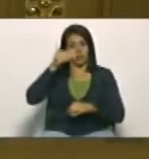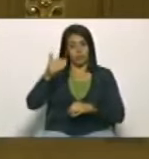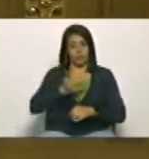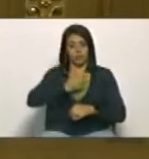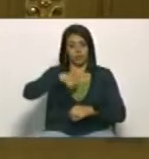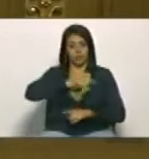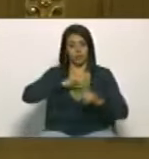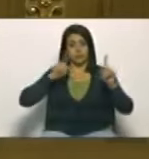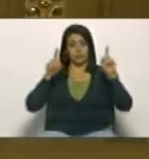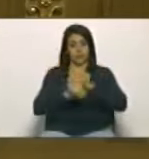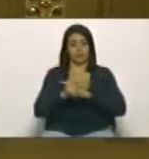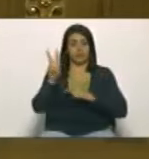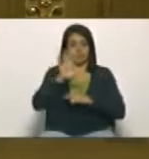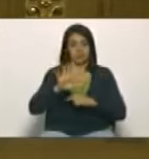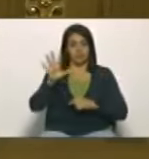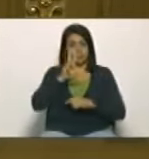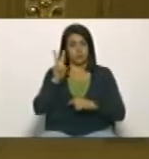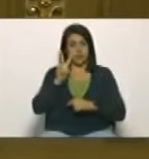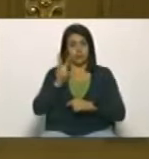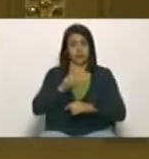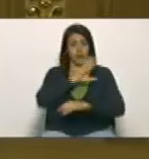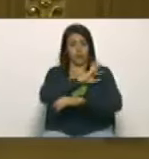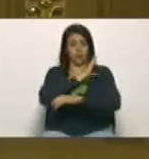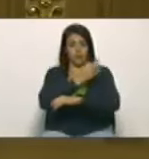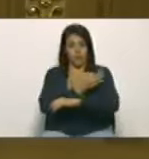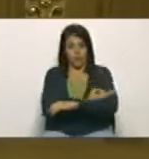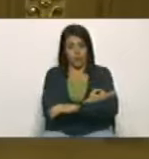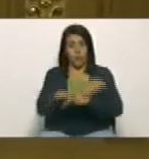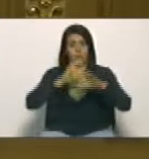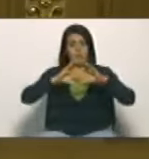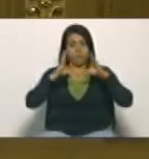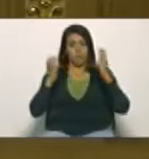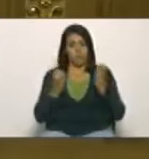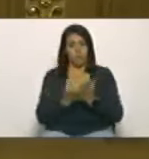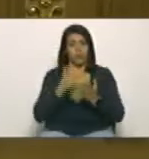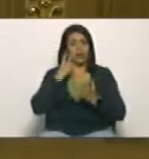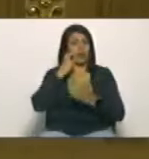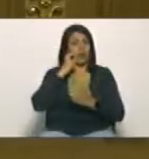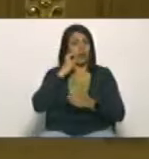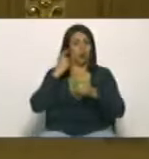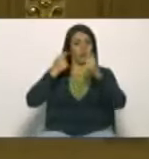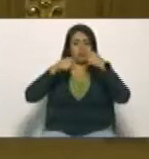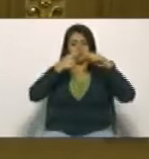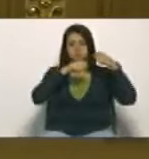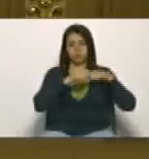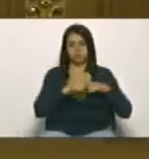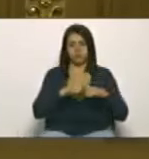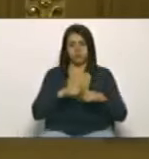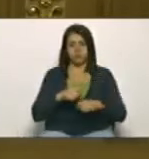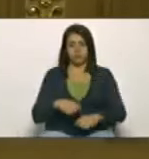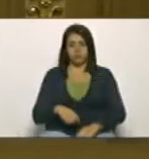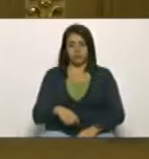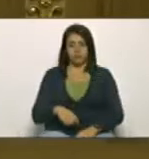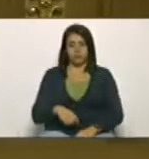debemos convertir a Venezuela en una Venezuela potencia mundial cacaotera.